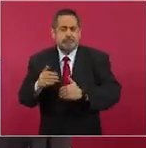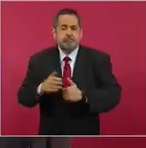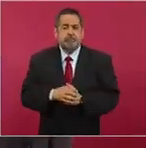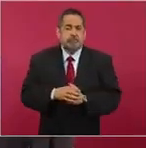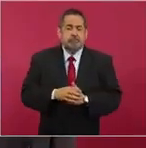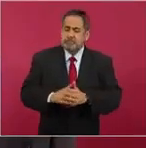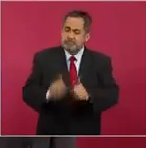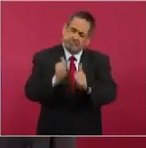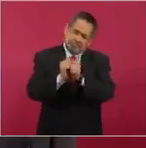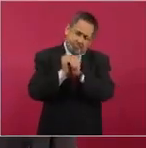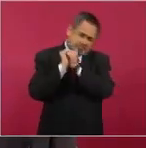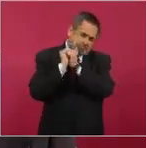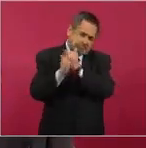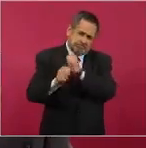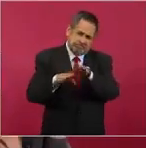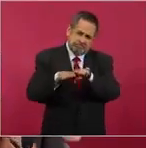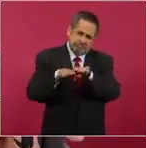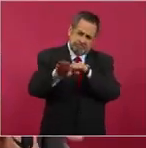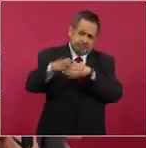Autopista